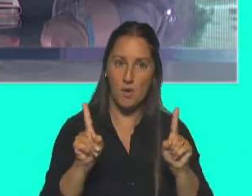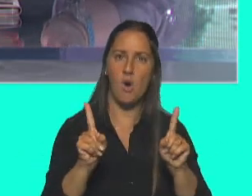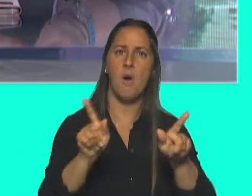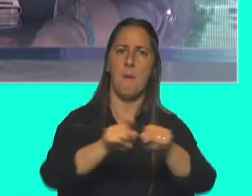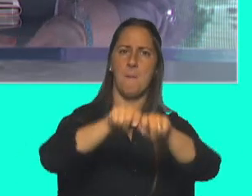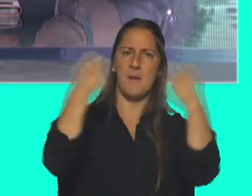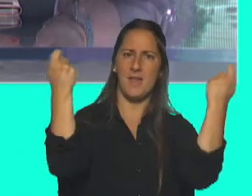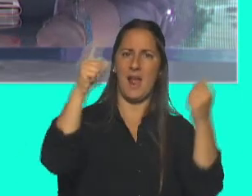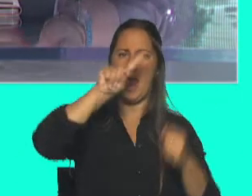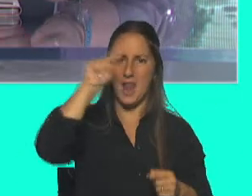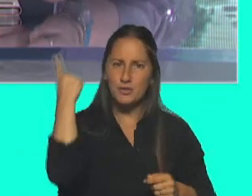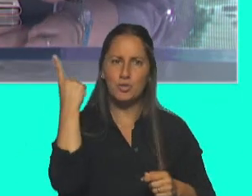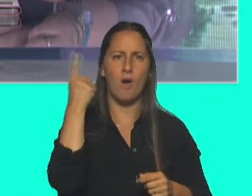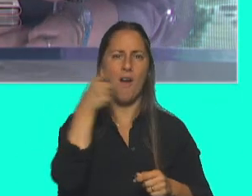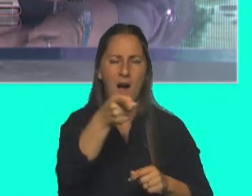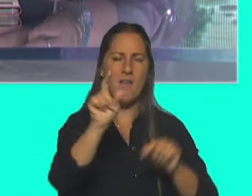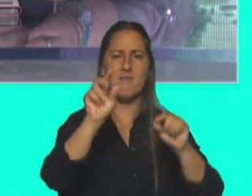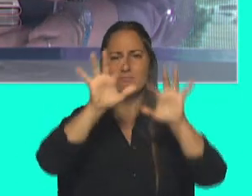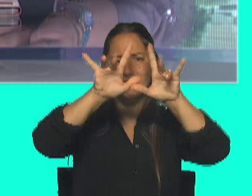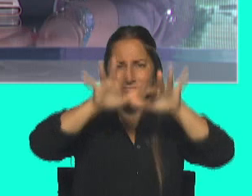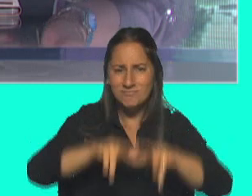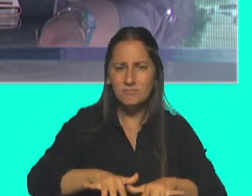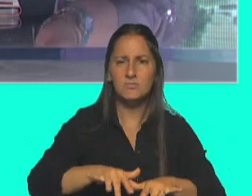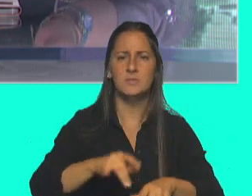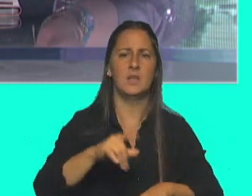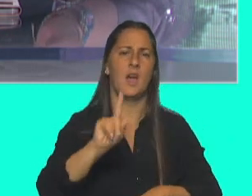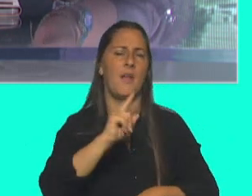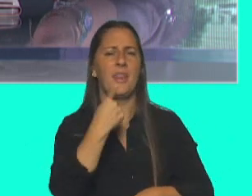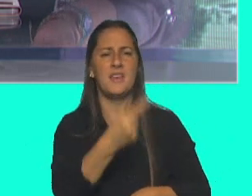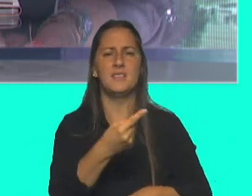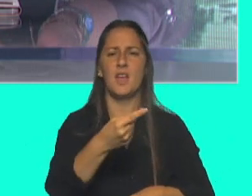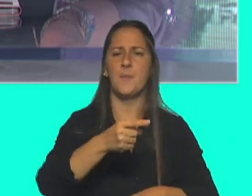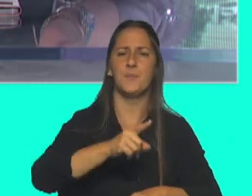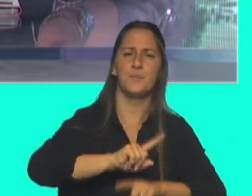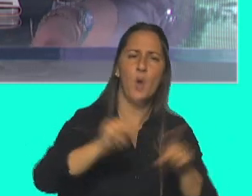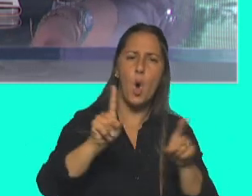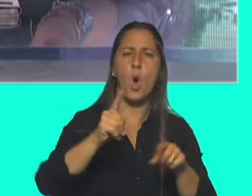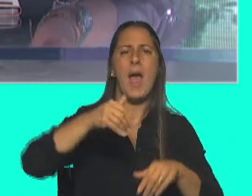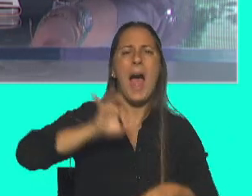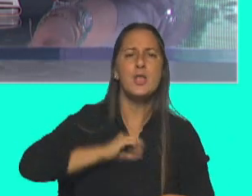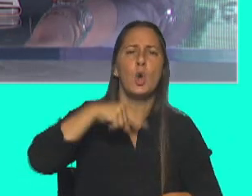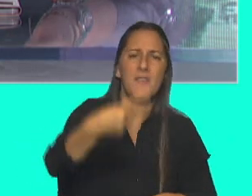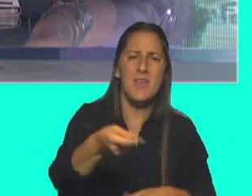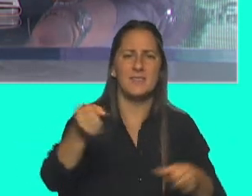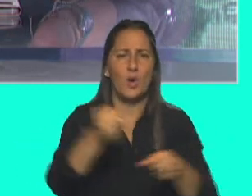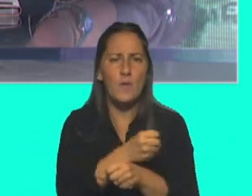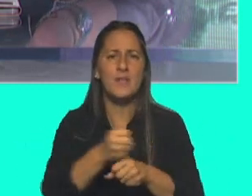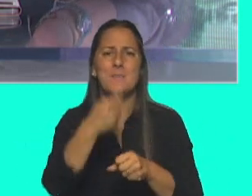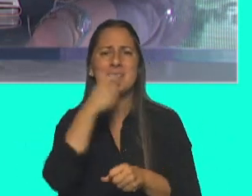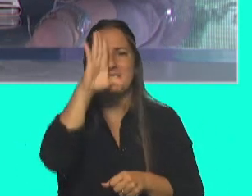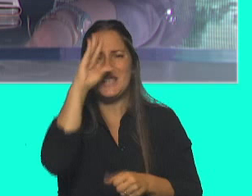La Nación notas diciendo que no, que recién se va a confirmar el año que viene. O